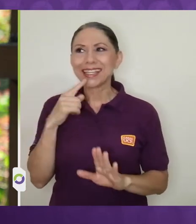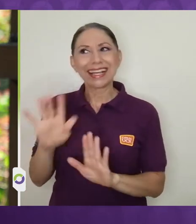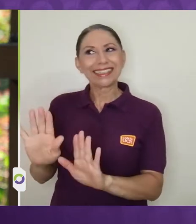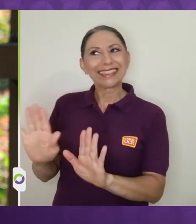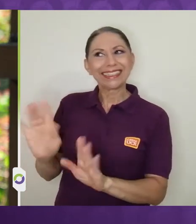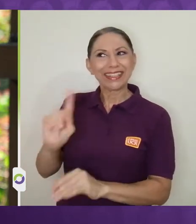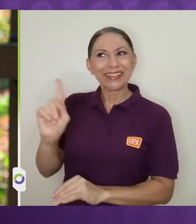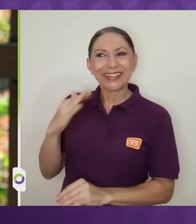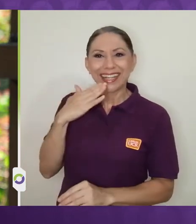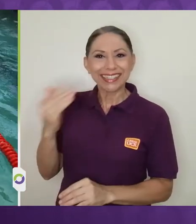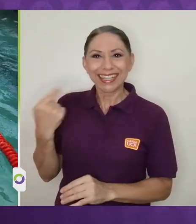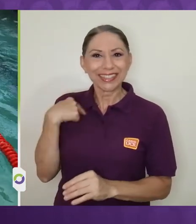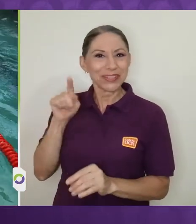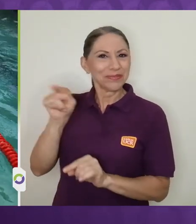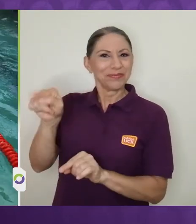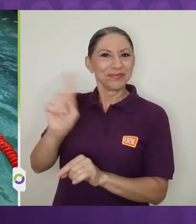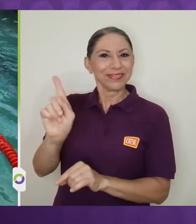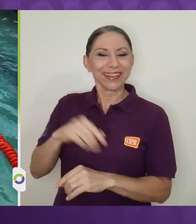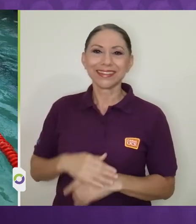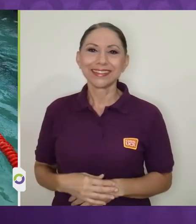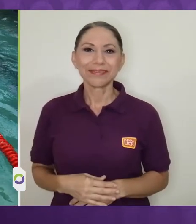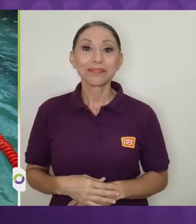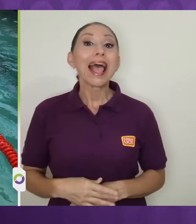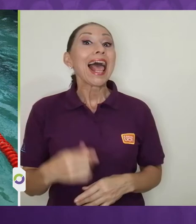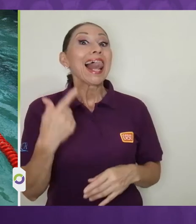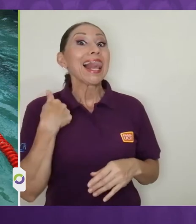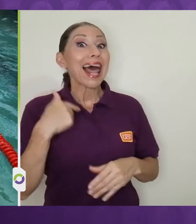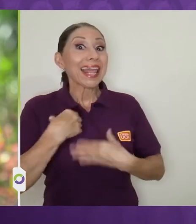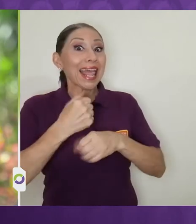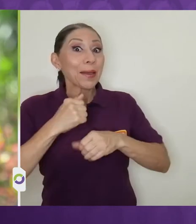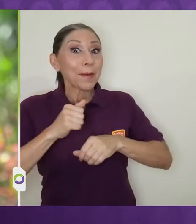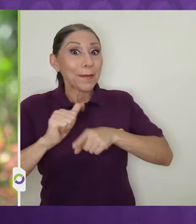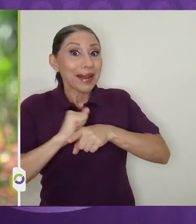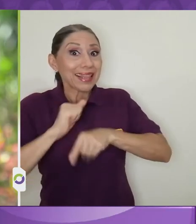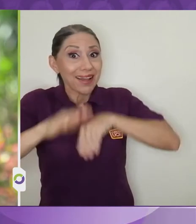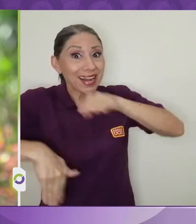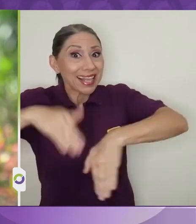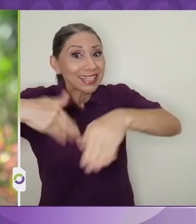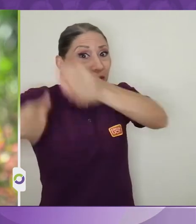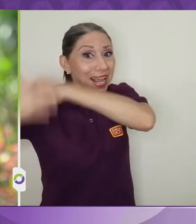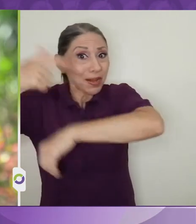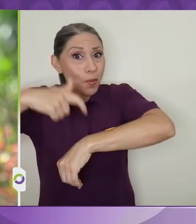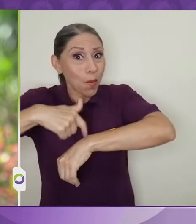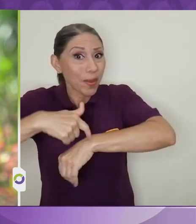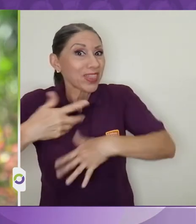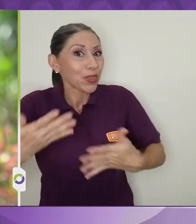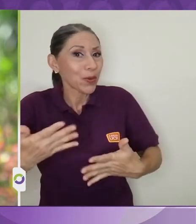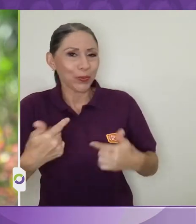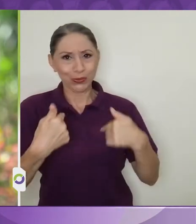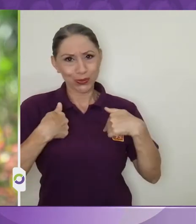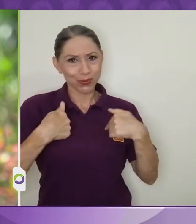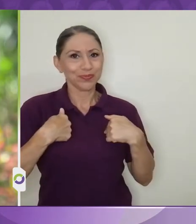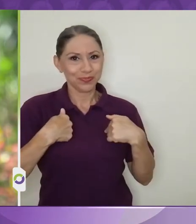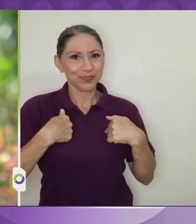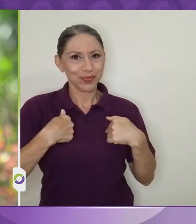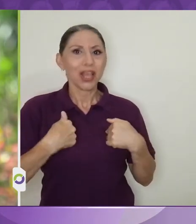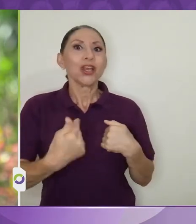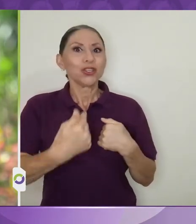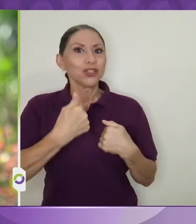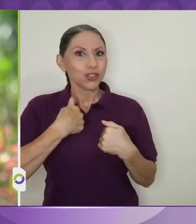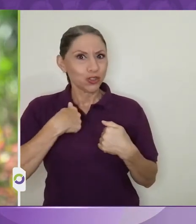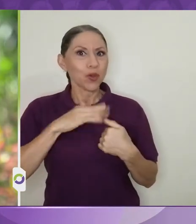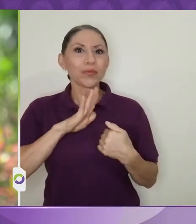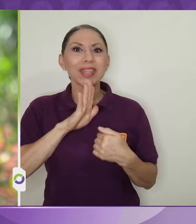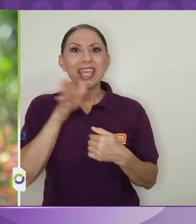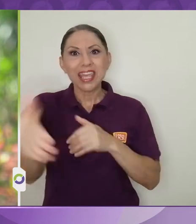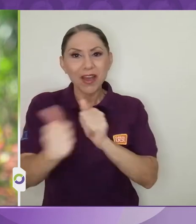no, gracias, yo no pertenezco ahí, ¿verdad? La que practicaba natación en ese momento era yo. Yo